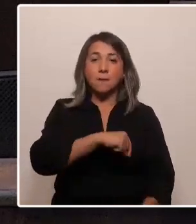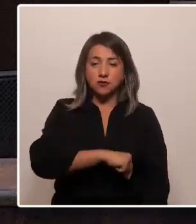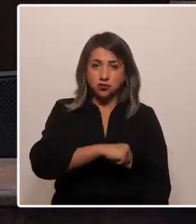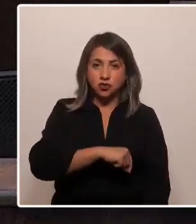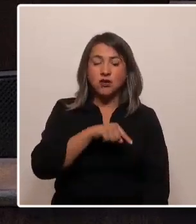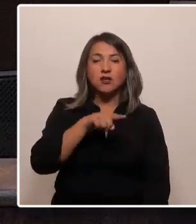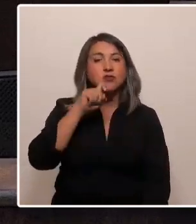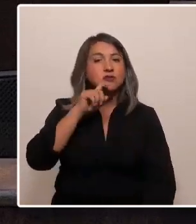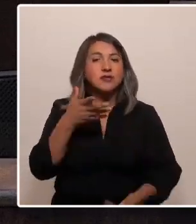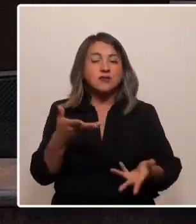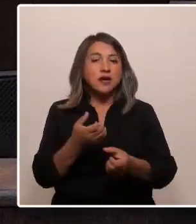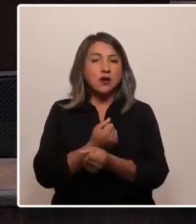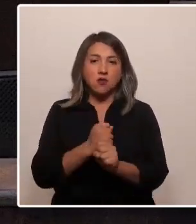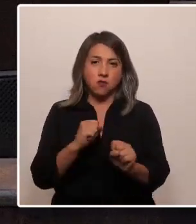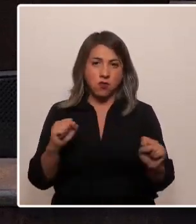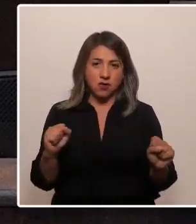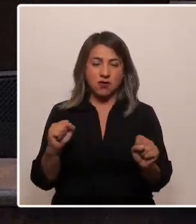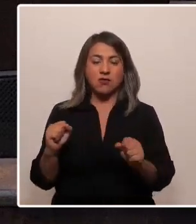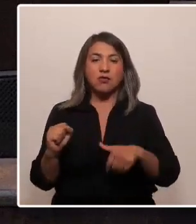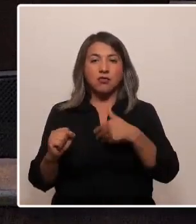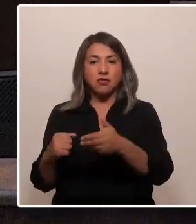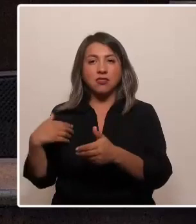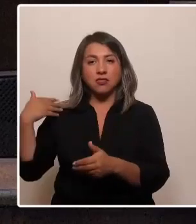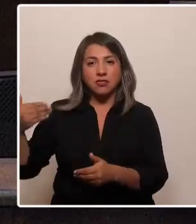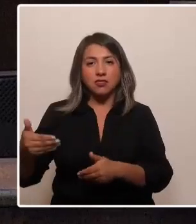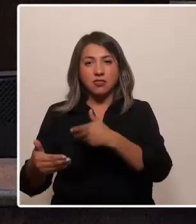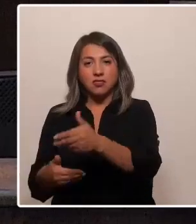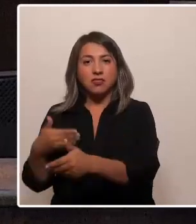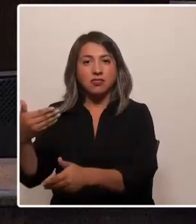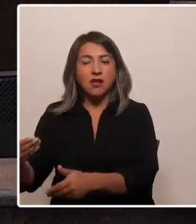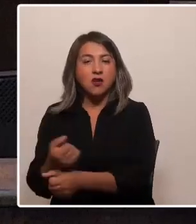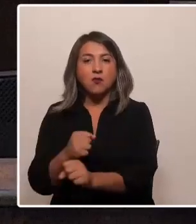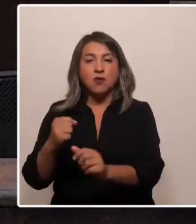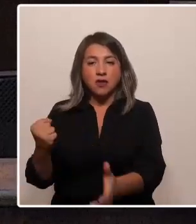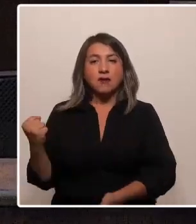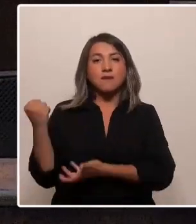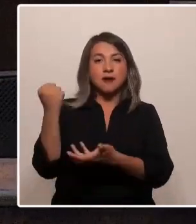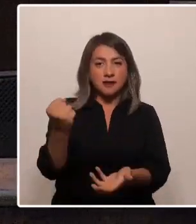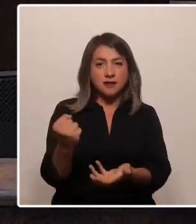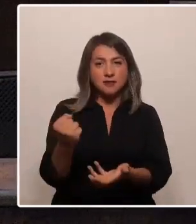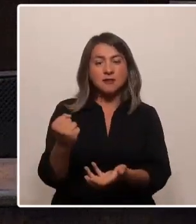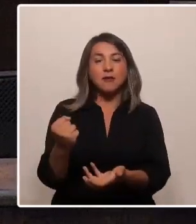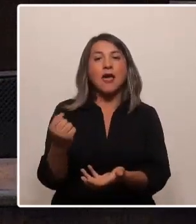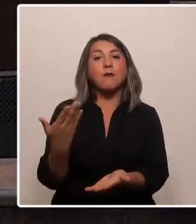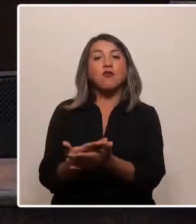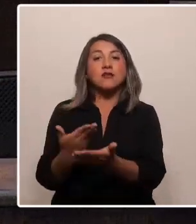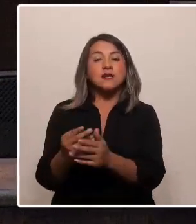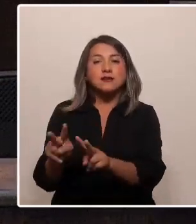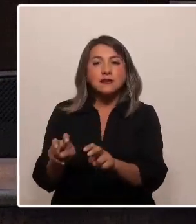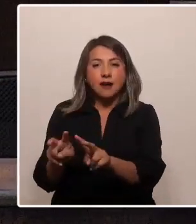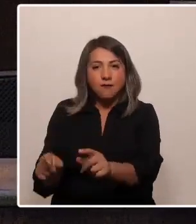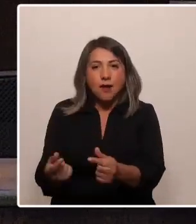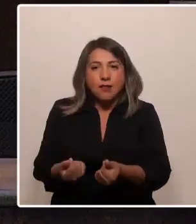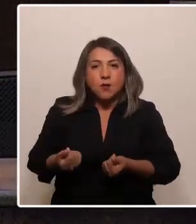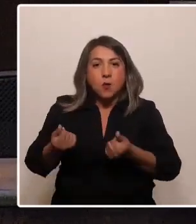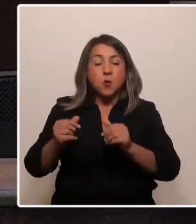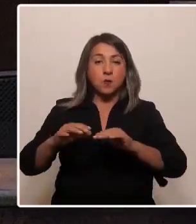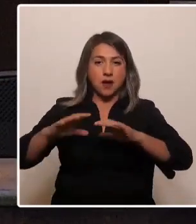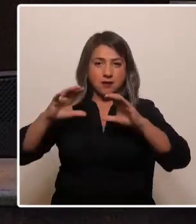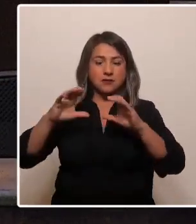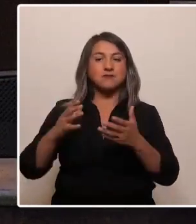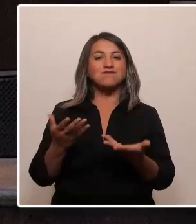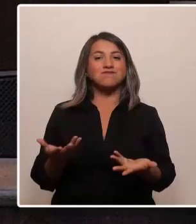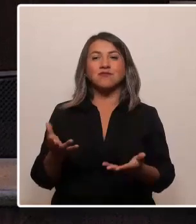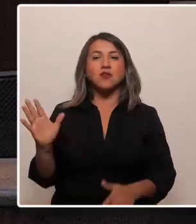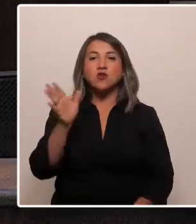Esto significa que no podrán ser heredados y no es claro que puedan invertirse para sacar rentabilidad. Tres, dice que no podrán